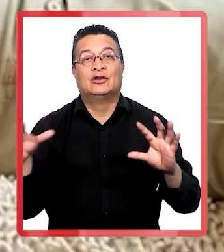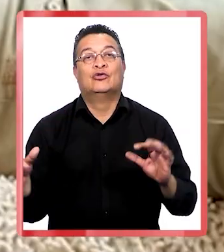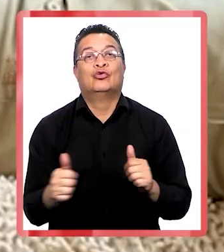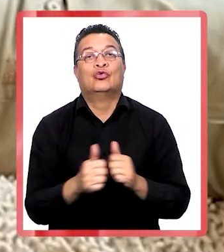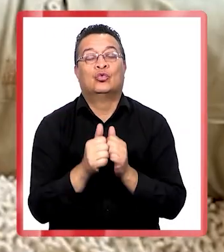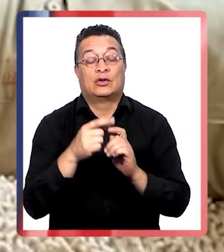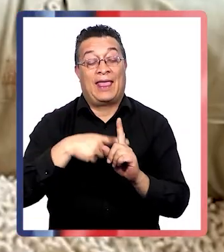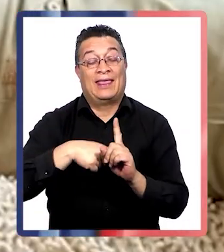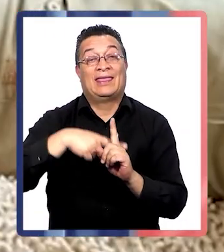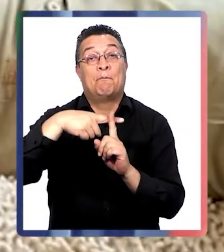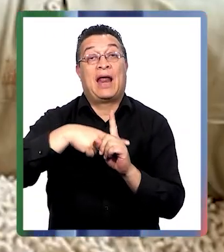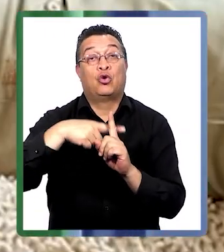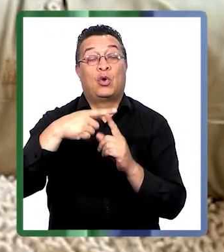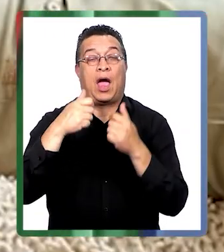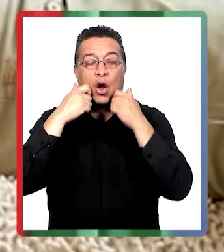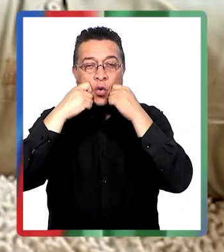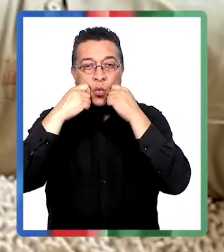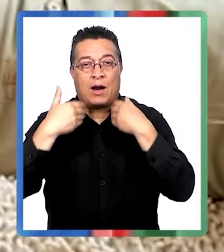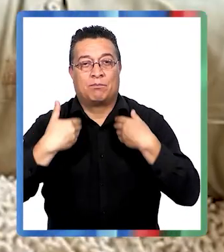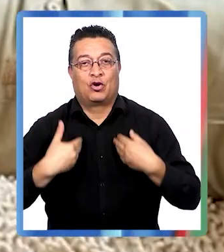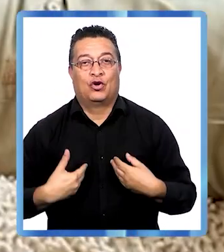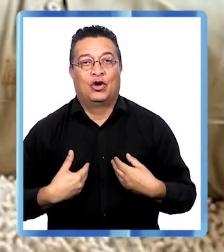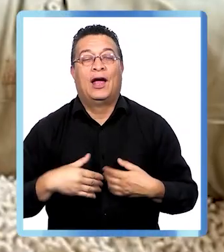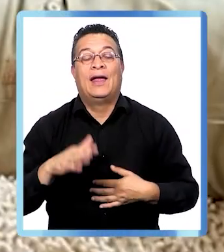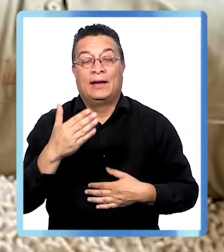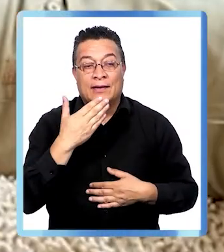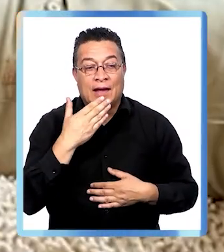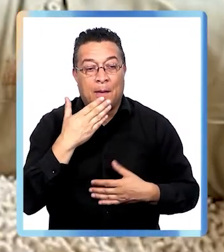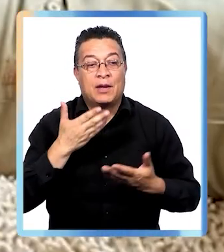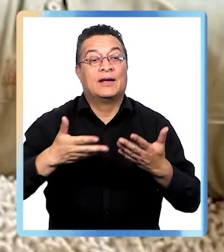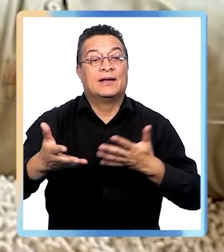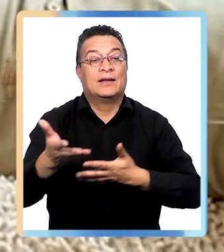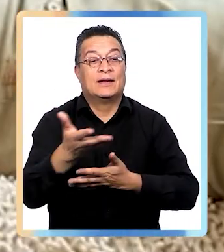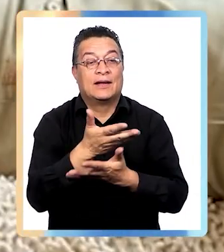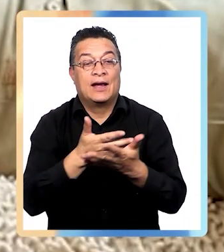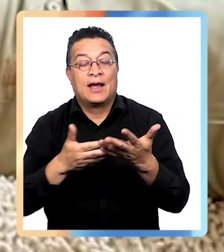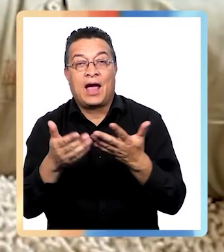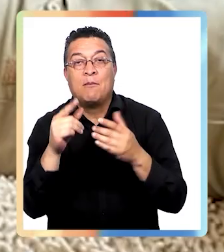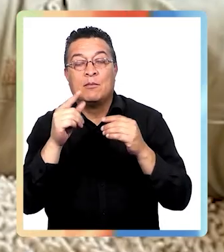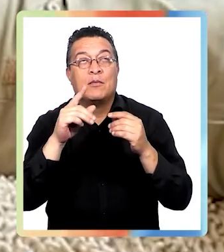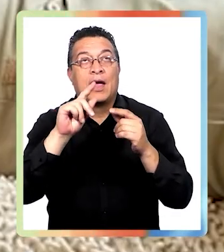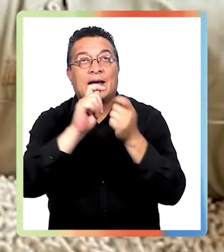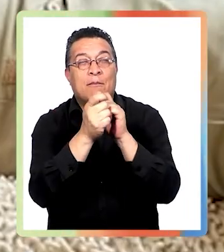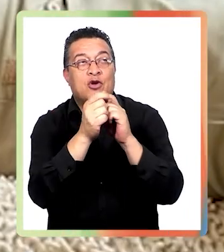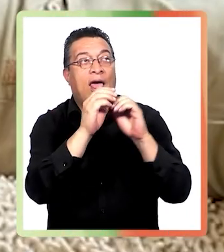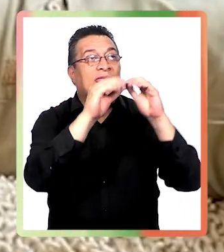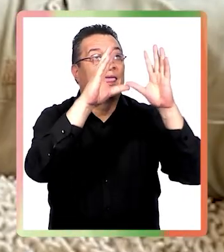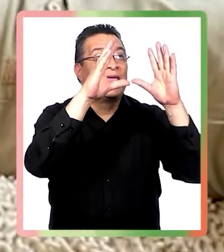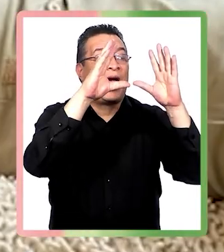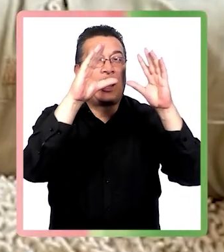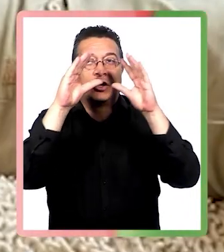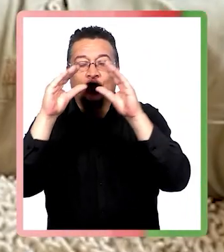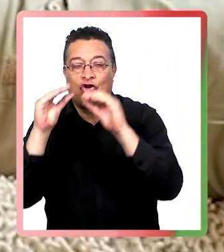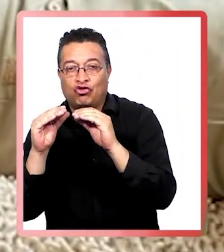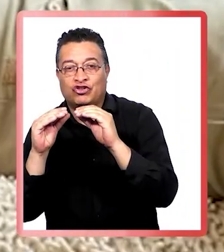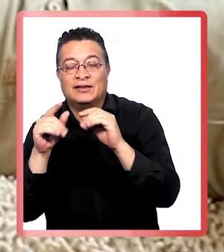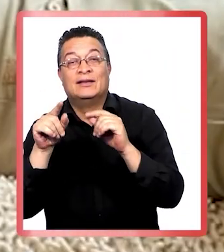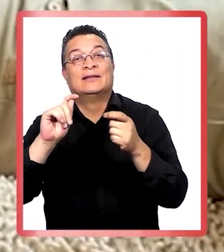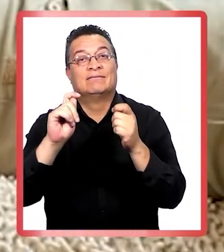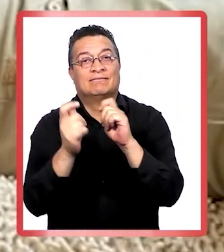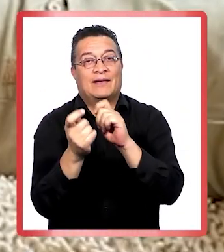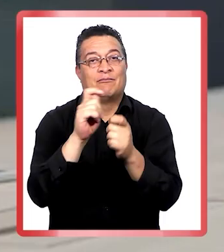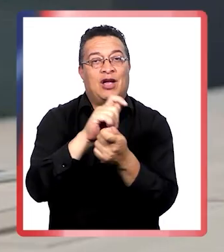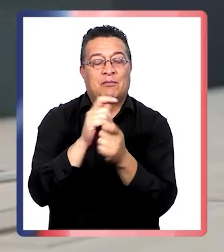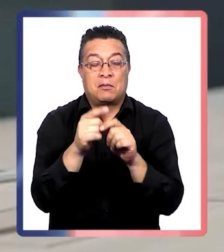estas cosas muy de la mano de la temperatura corporal y el intercambio entre el luz y la noche. Así que